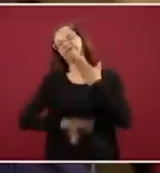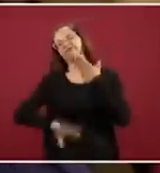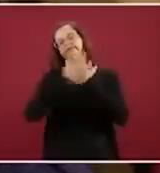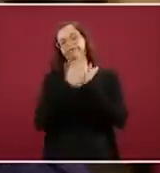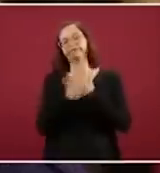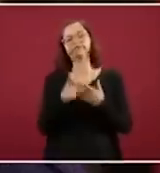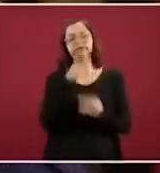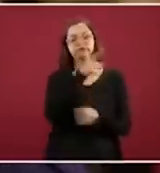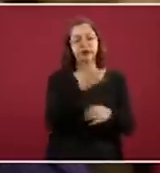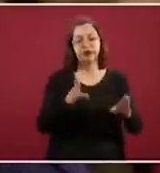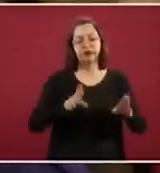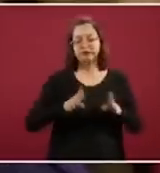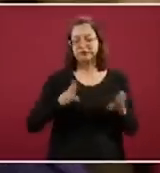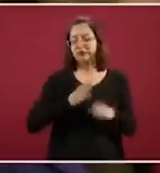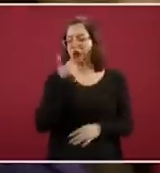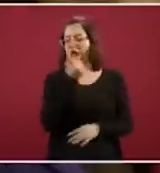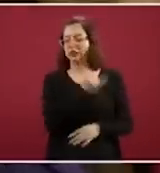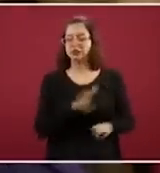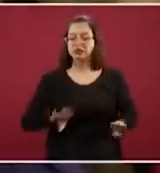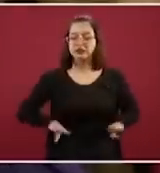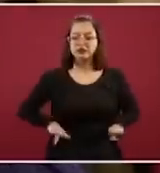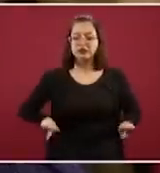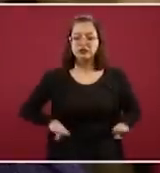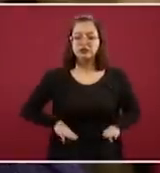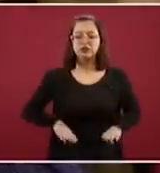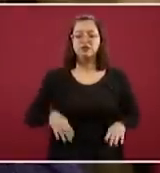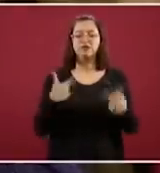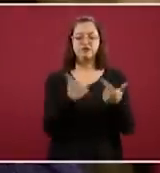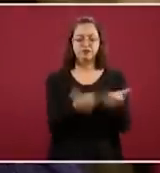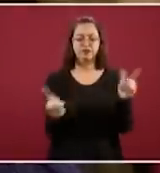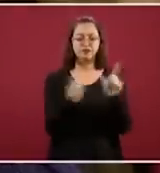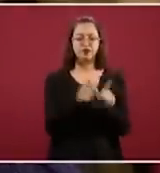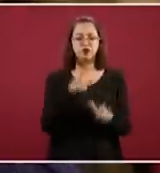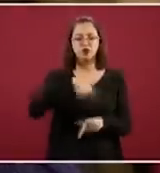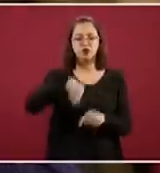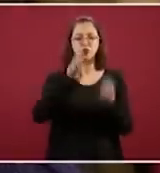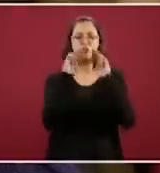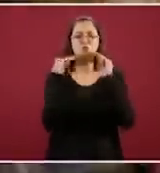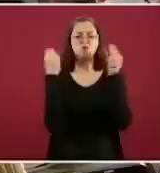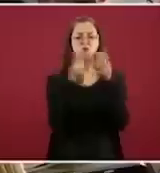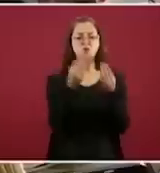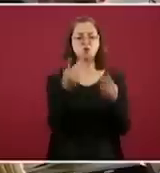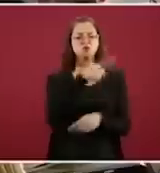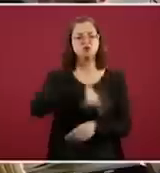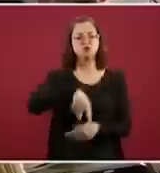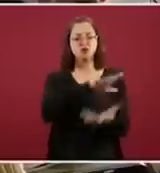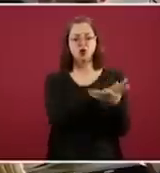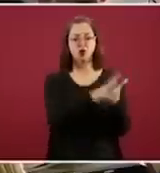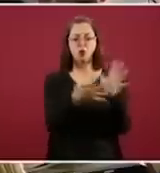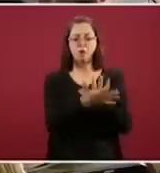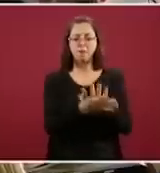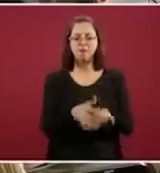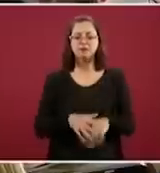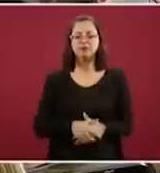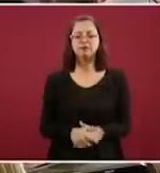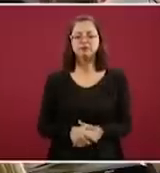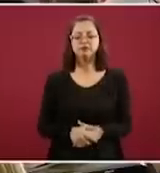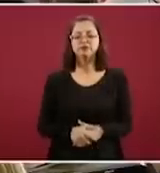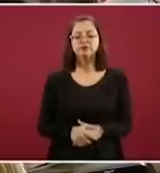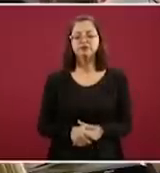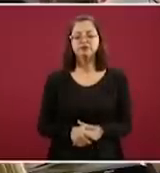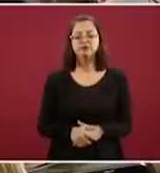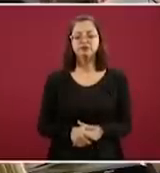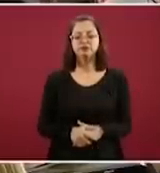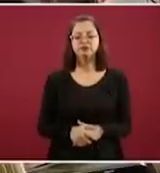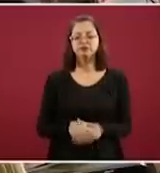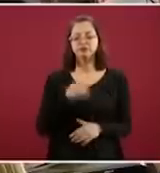del ejército en complicidad con grupo delincuencial organizada. Y a mi hermano